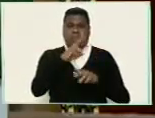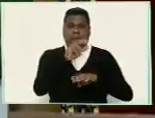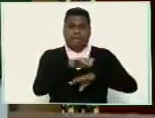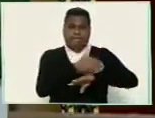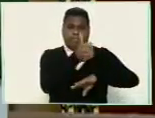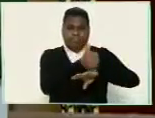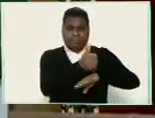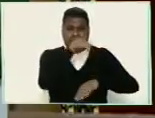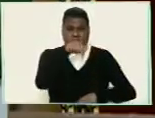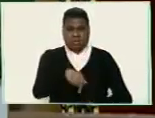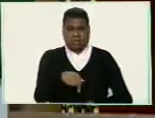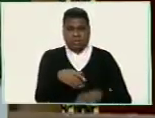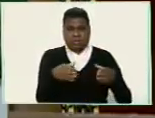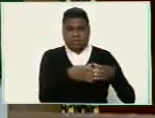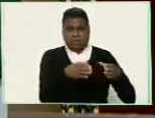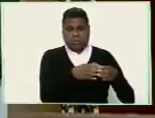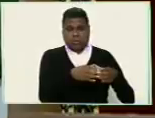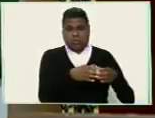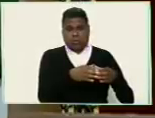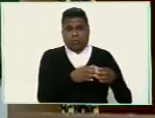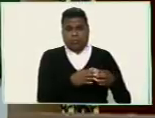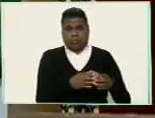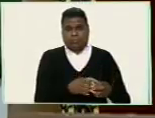presidenta de la Junta Directiva.